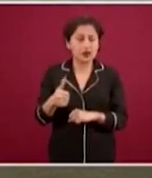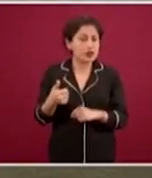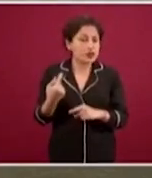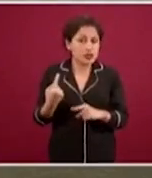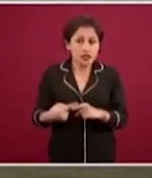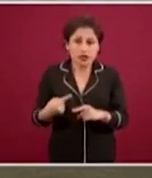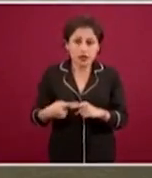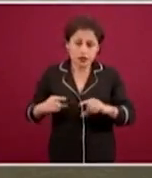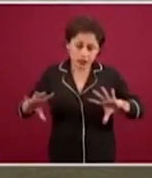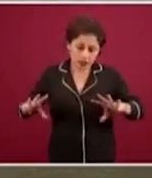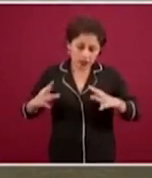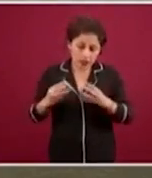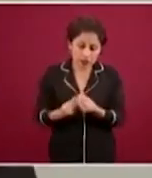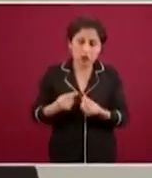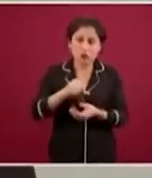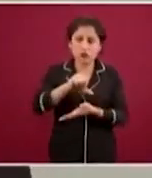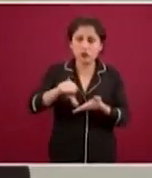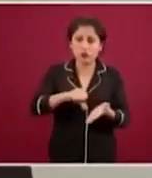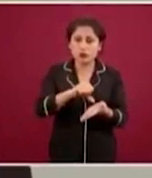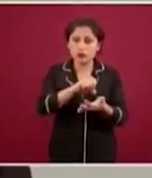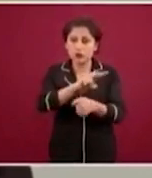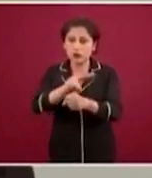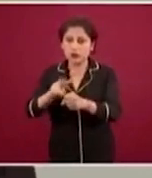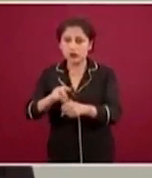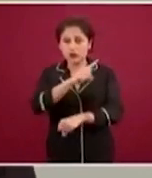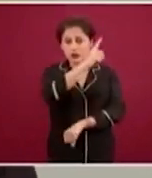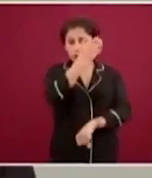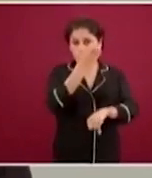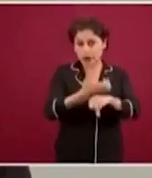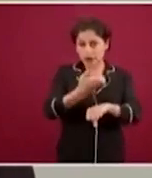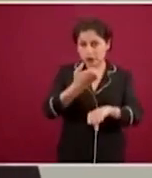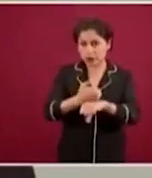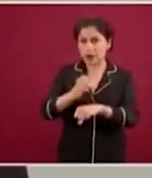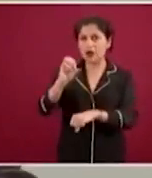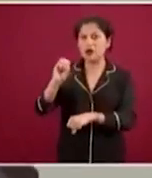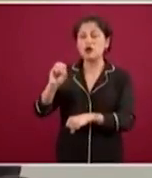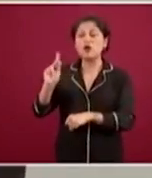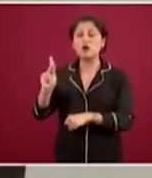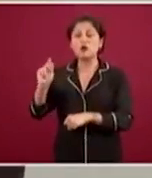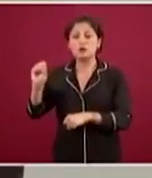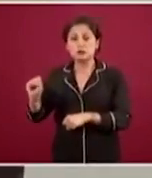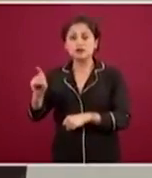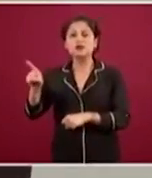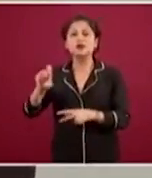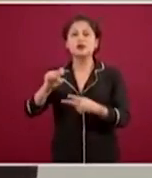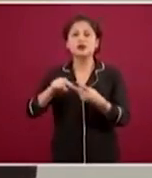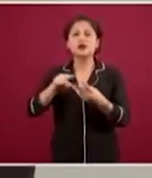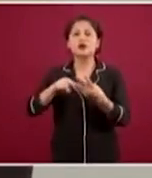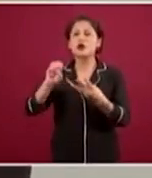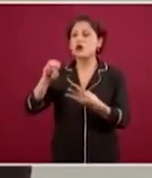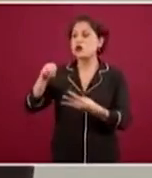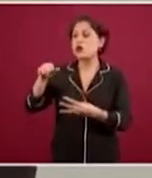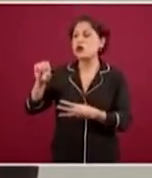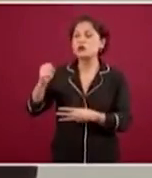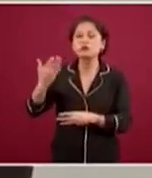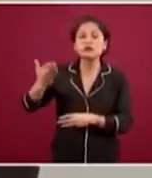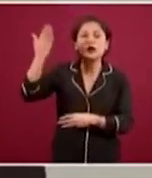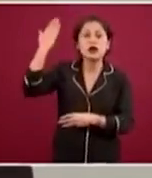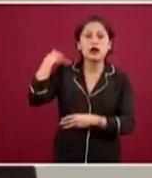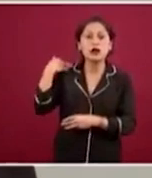control de enfermedades de eeuu la organización panamericana de la salud y la organización mundial de la salud en 2005